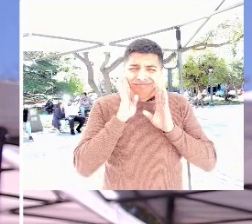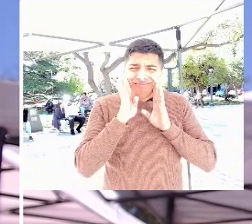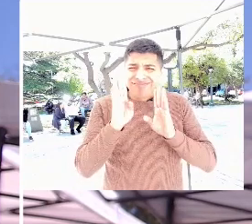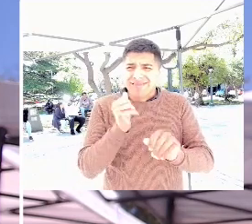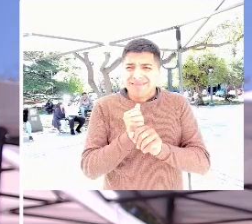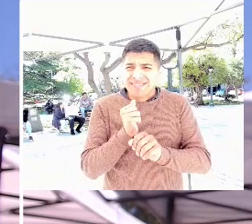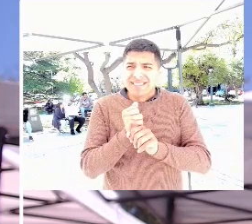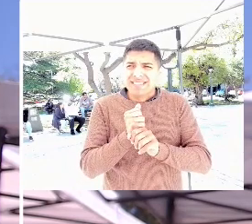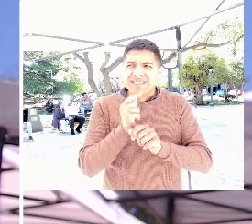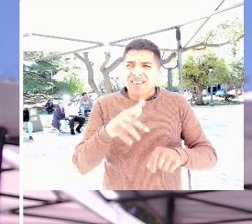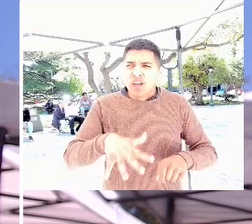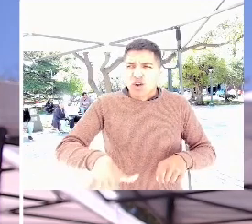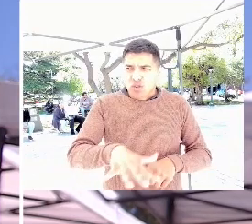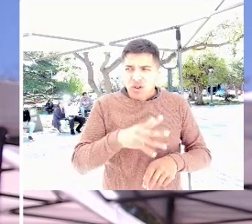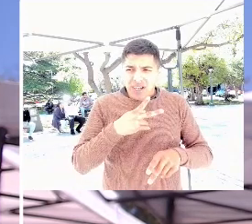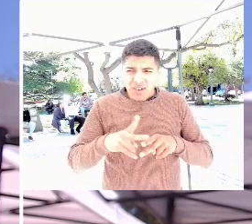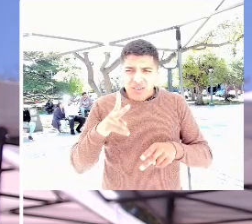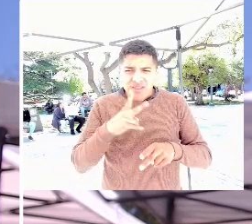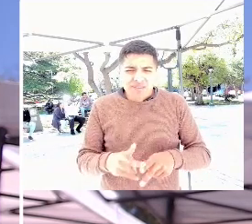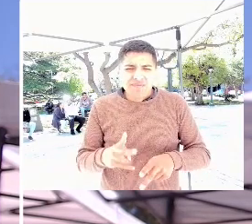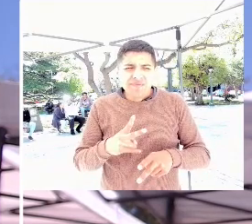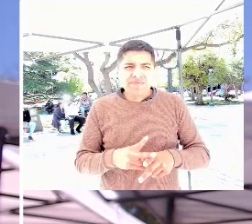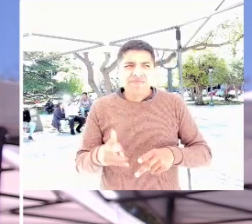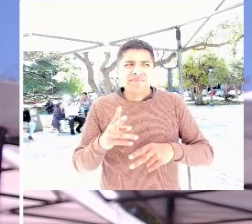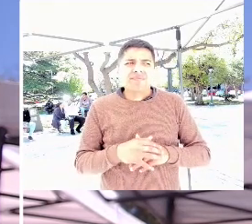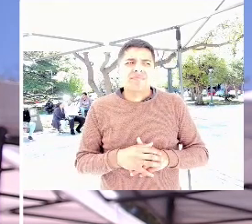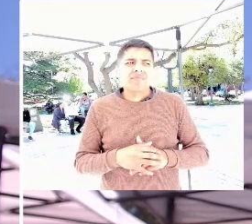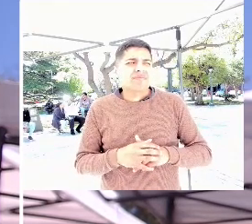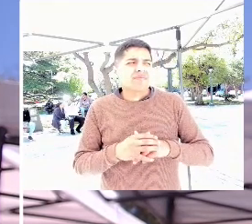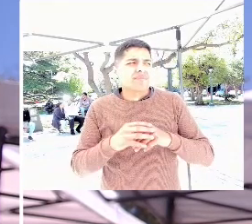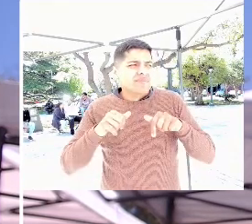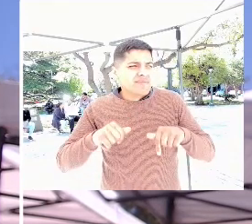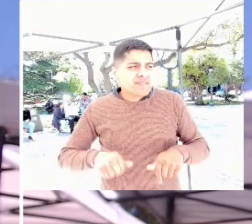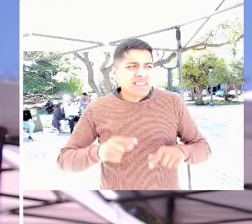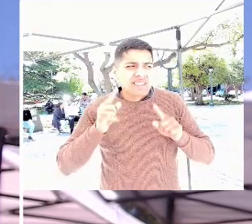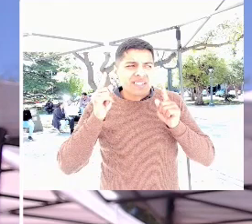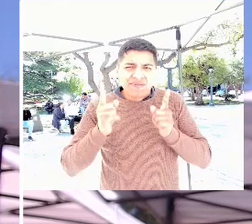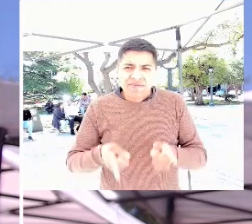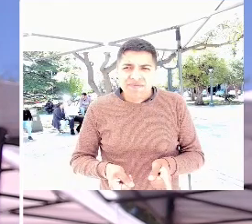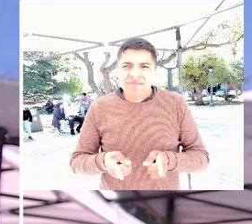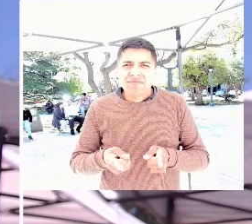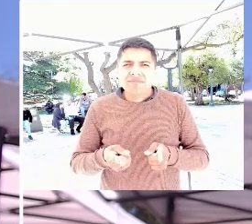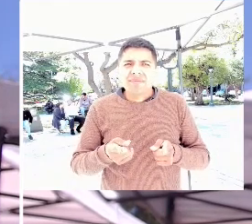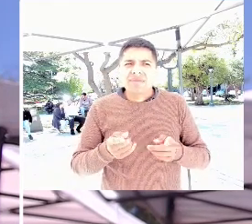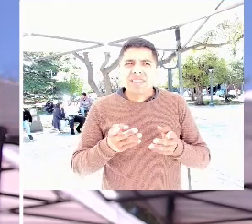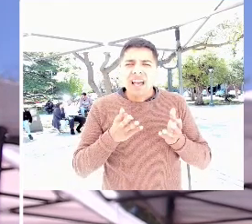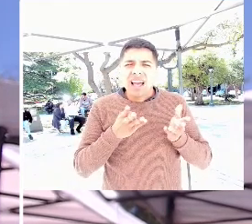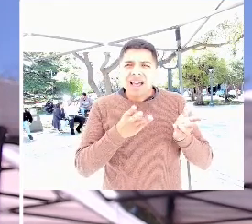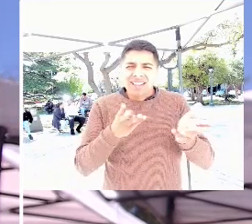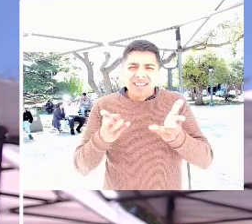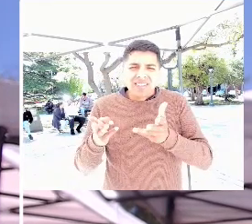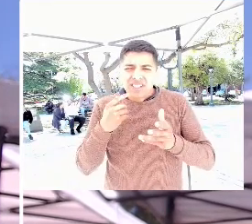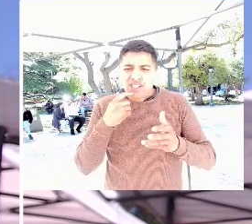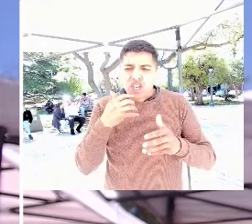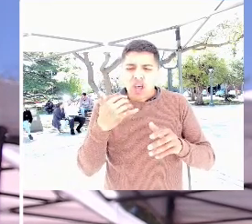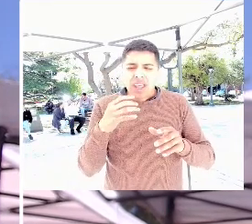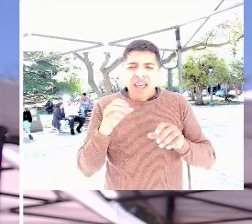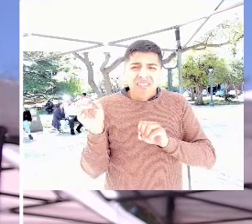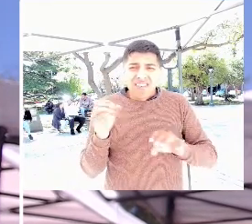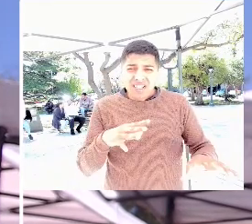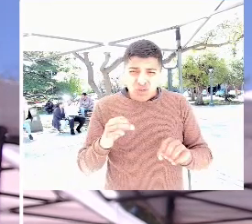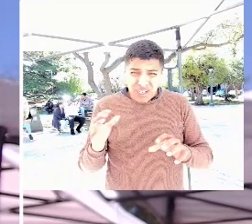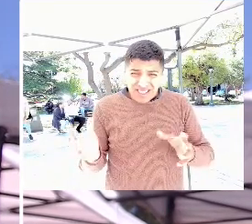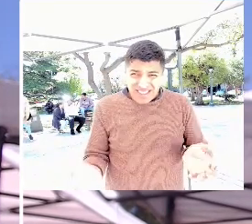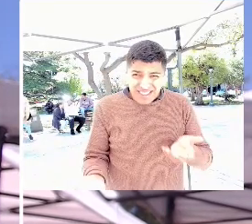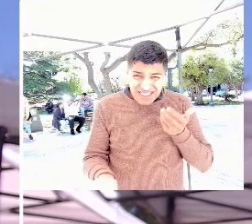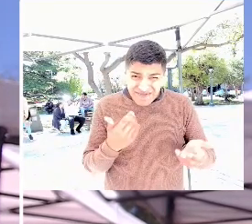solamente mantener los espacios públicos en buenas condiciones, la recolección de servicios de basura y demás, sino